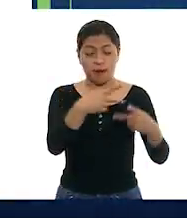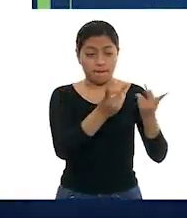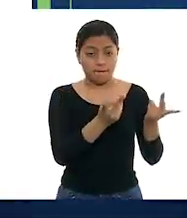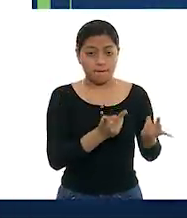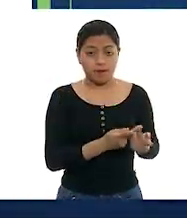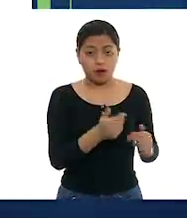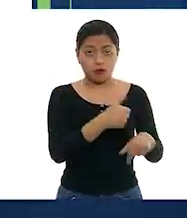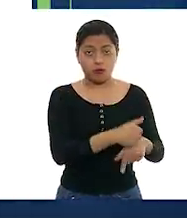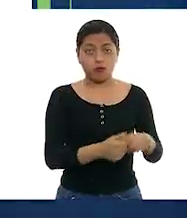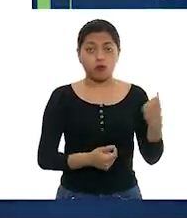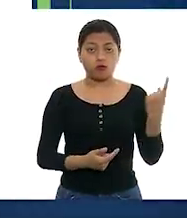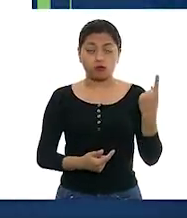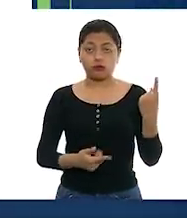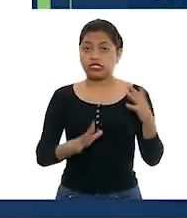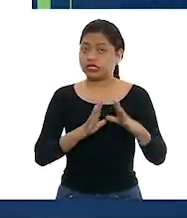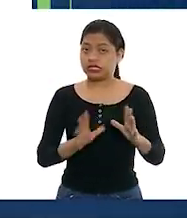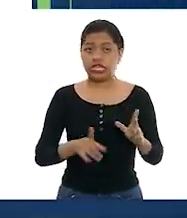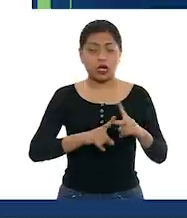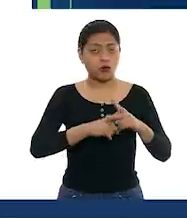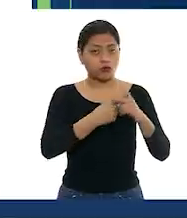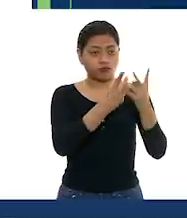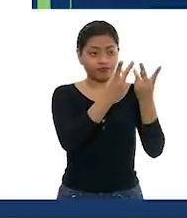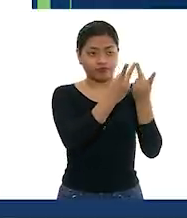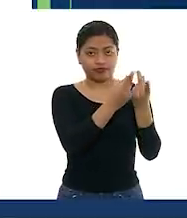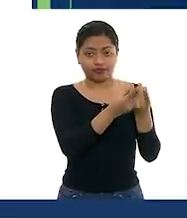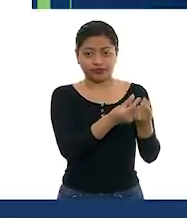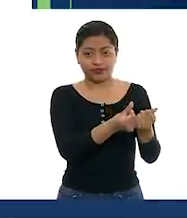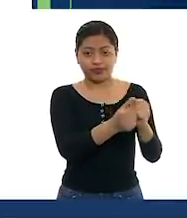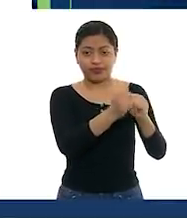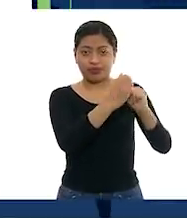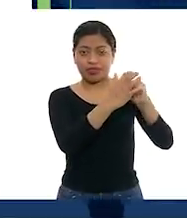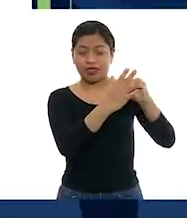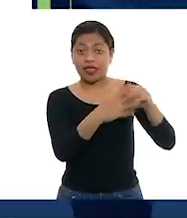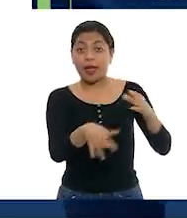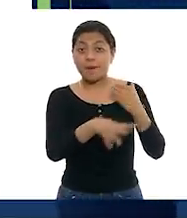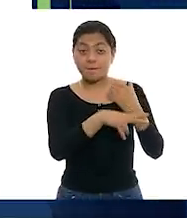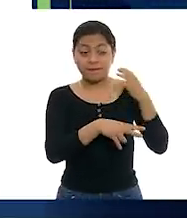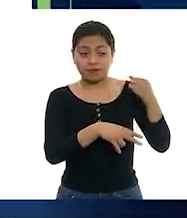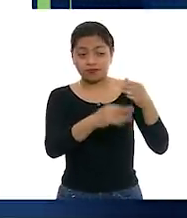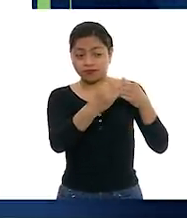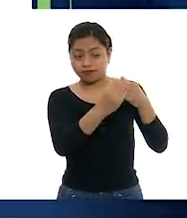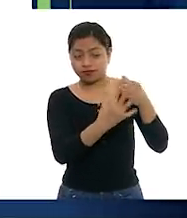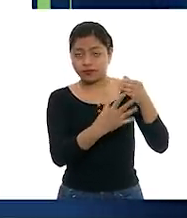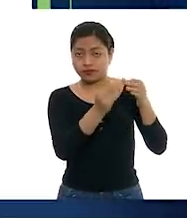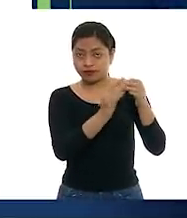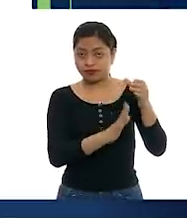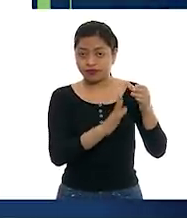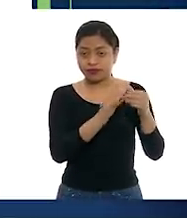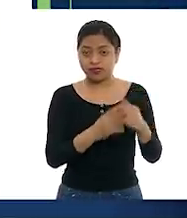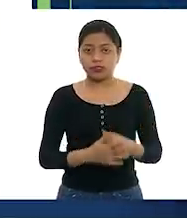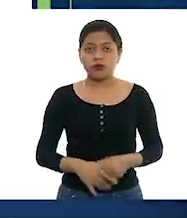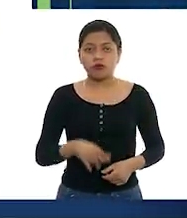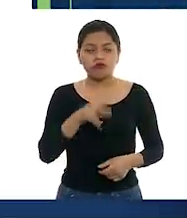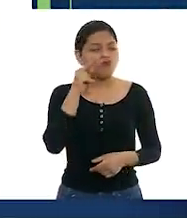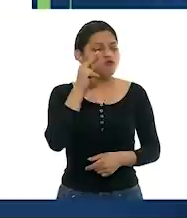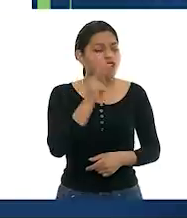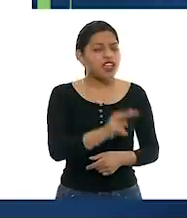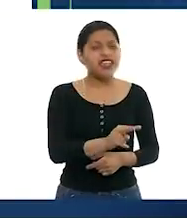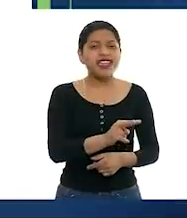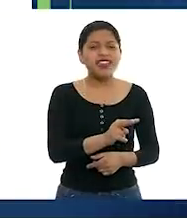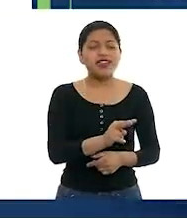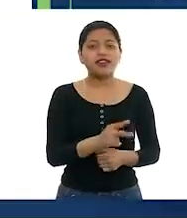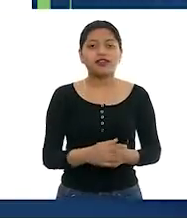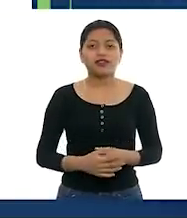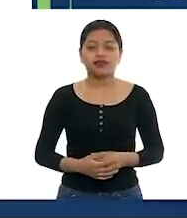ve así. ¿Y ya se derritió? Se está hasta escurriendo un poquito. Su aspecto es como